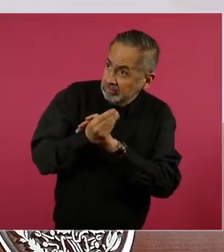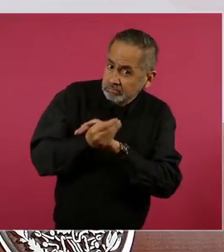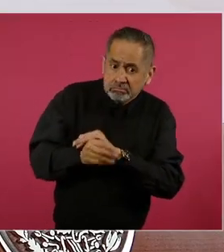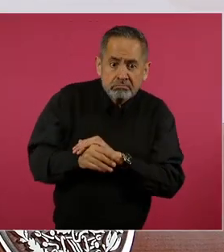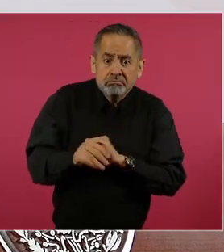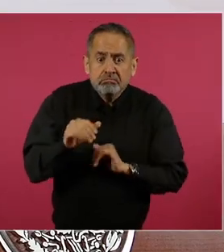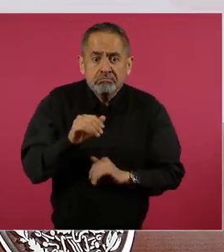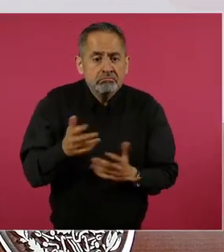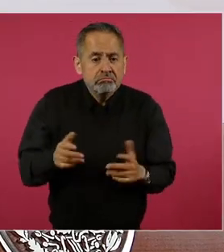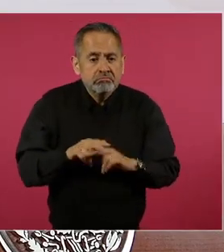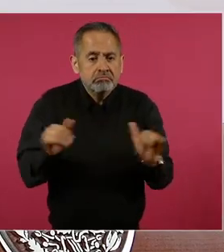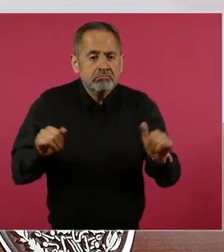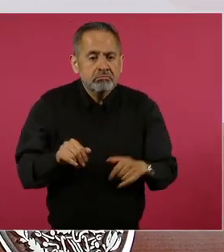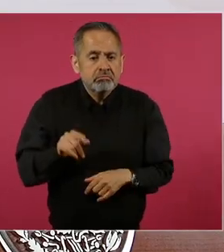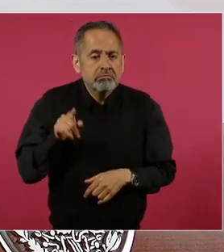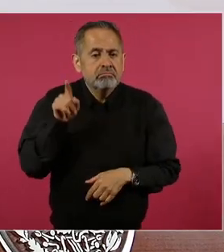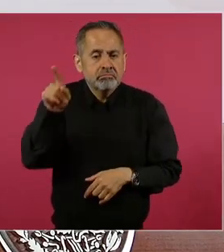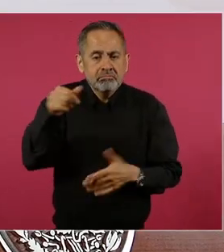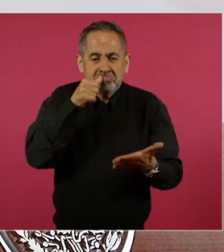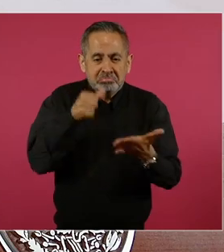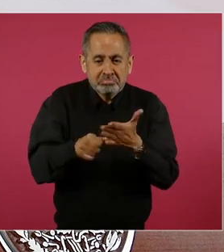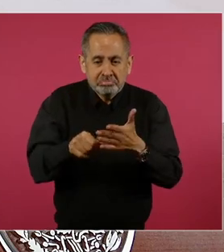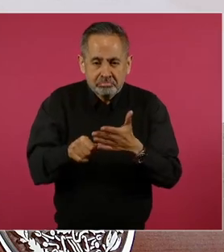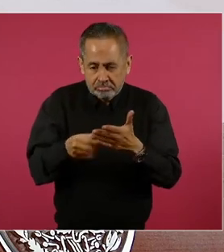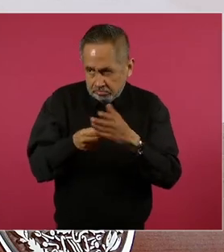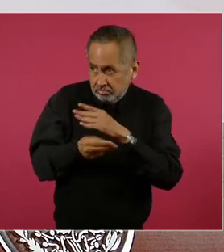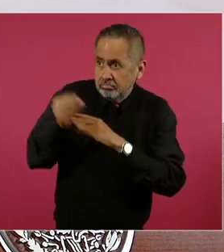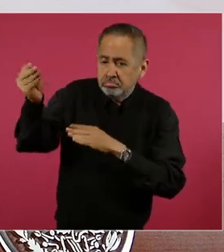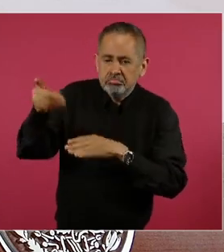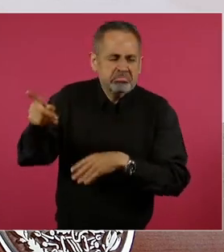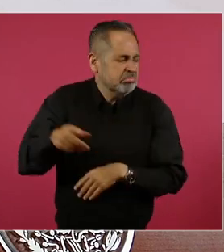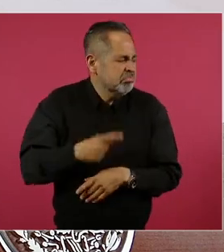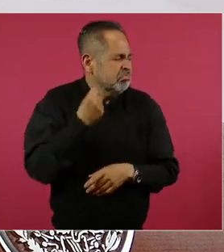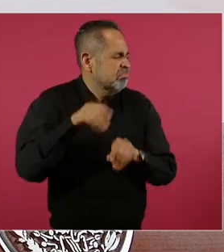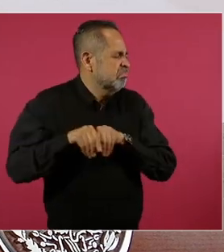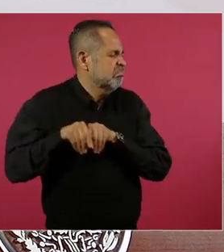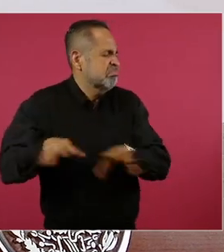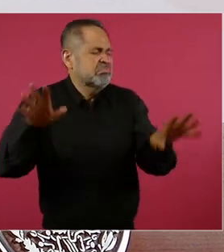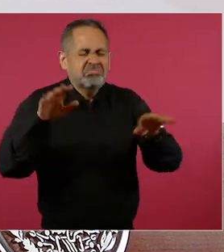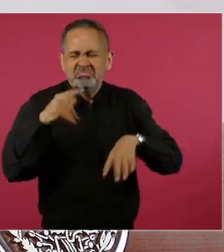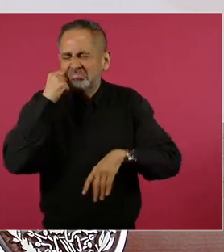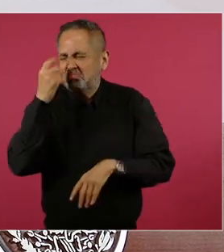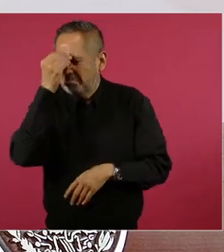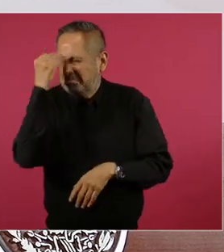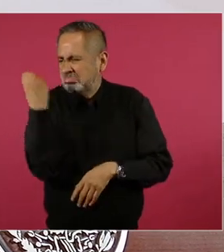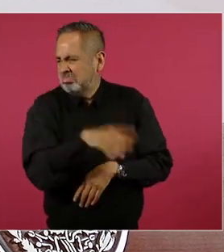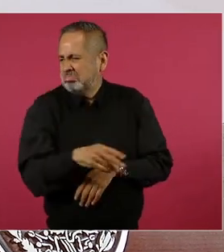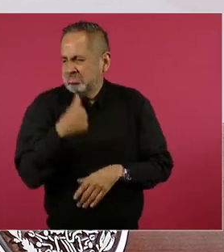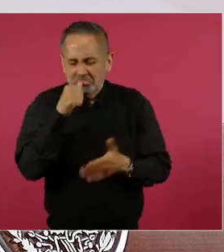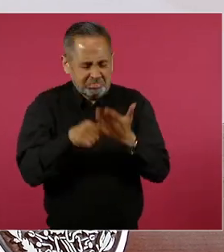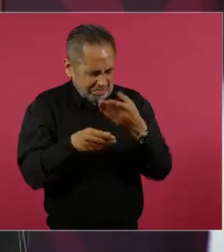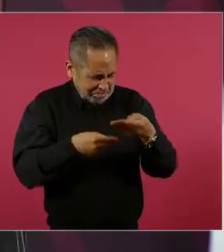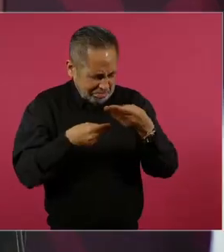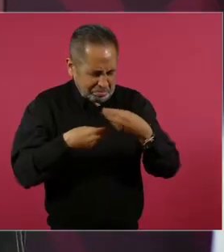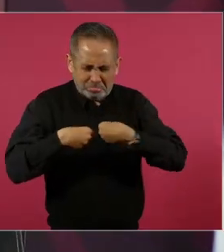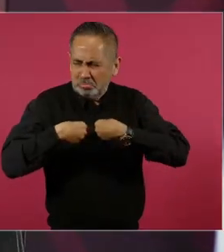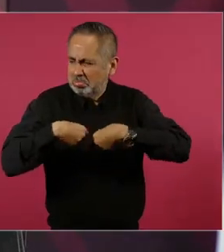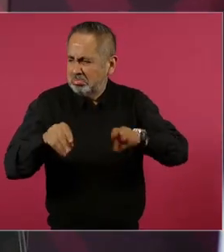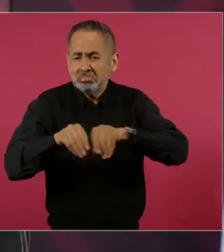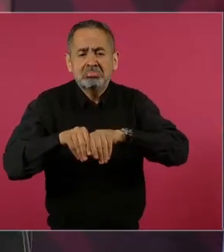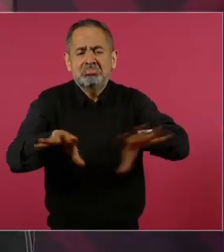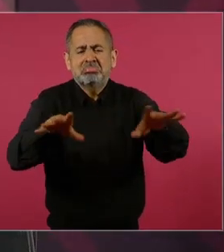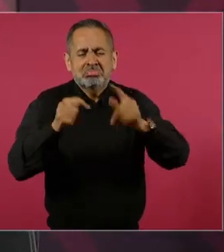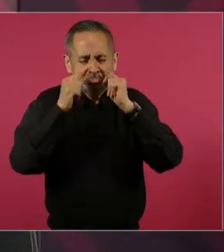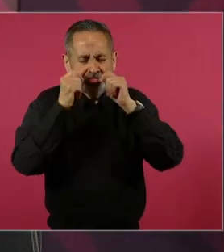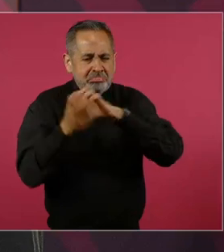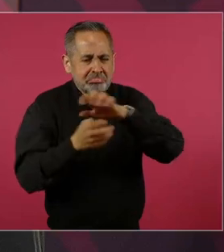sino que filtraron la carta y desataron toda una campaña